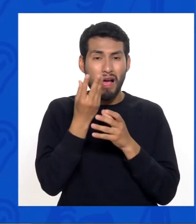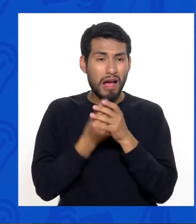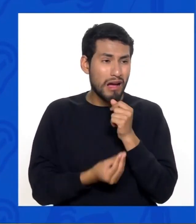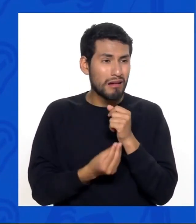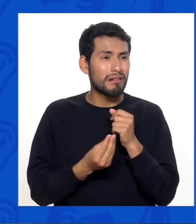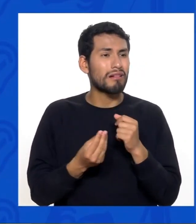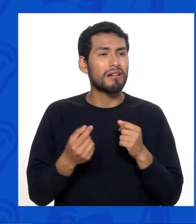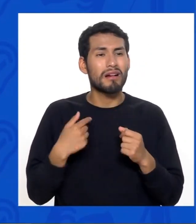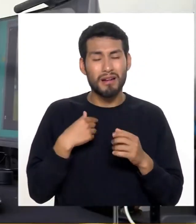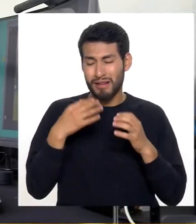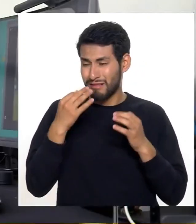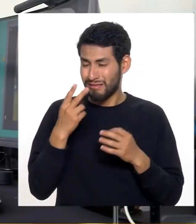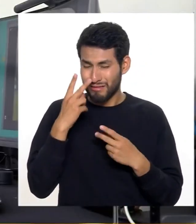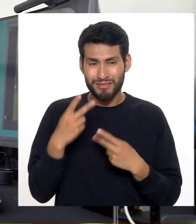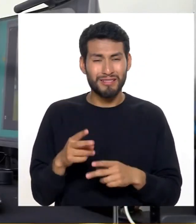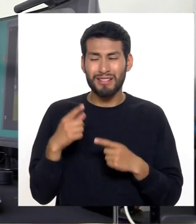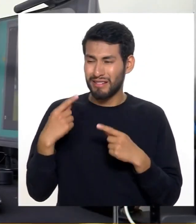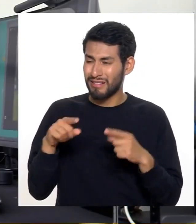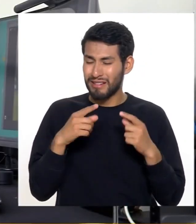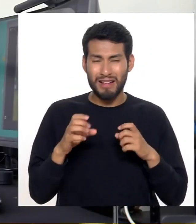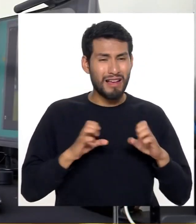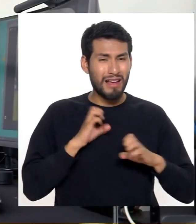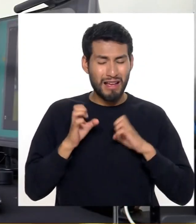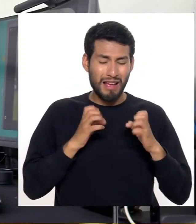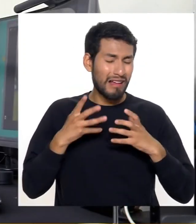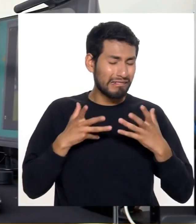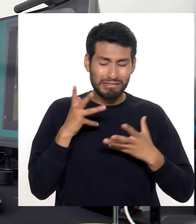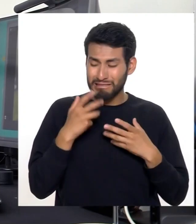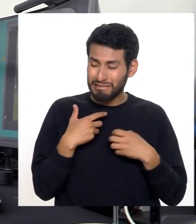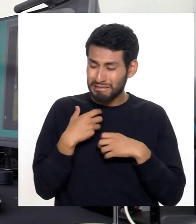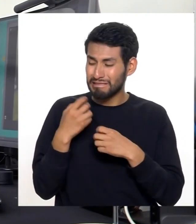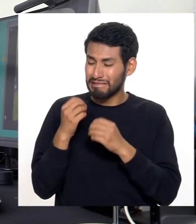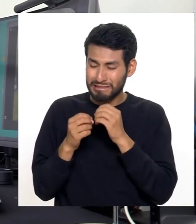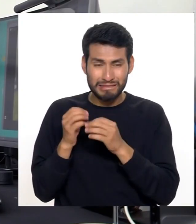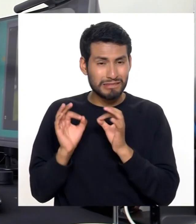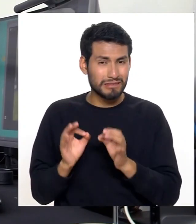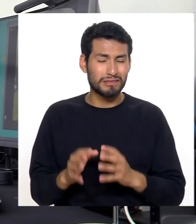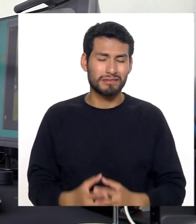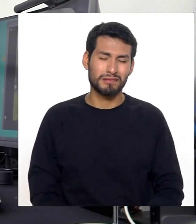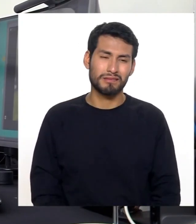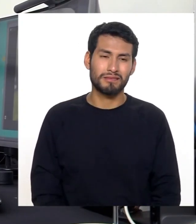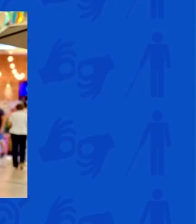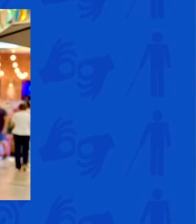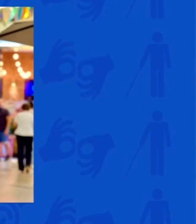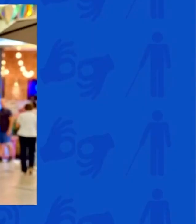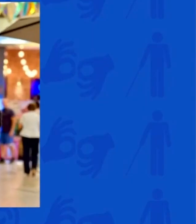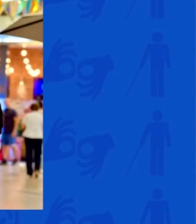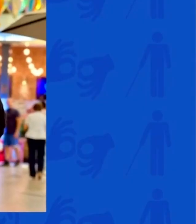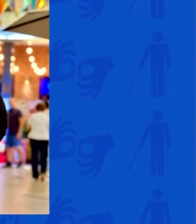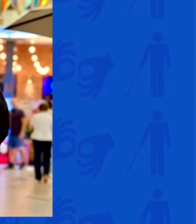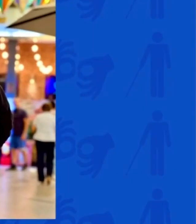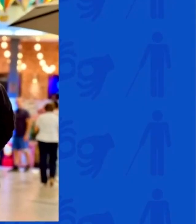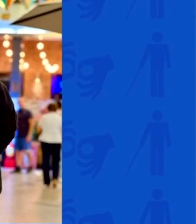ausente a la realidad con respecto a las emociones para poder resolver en ese momento.